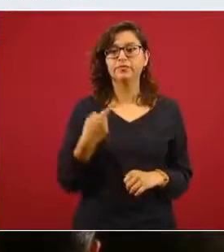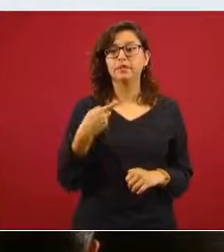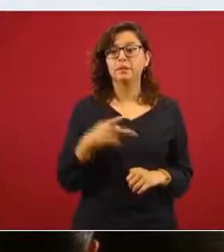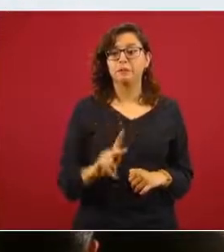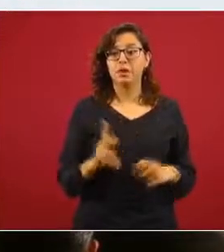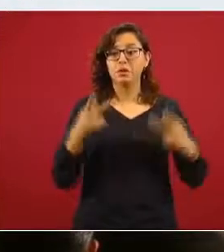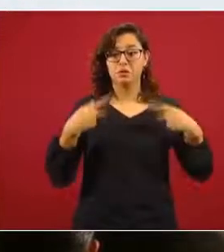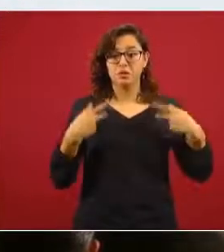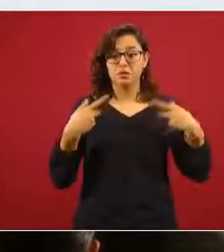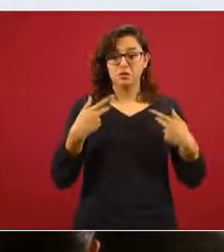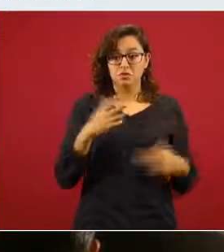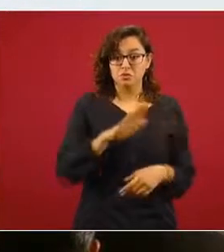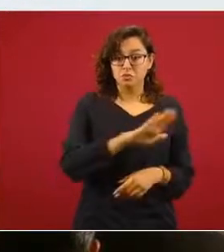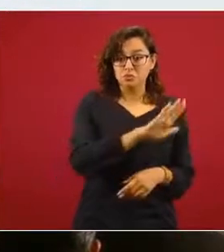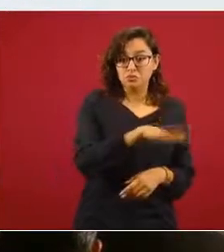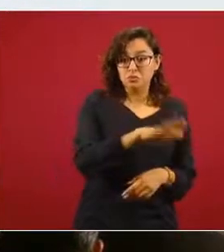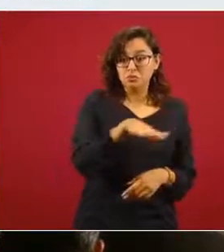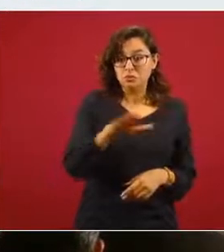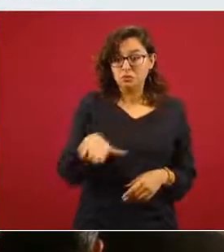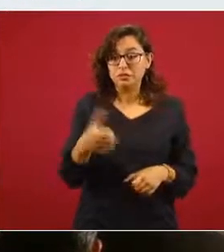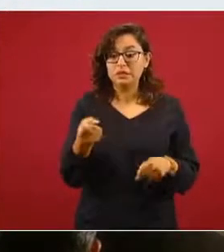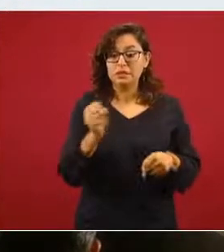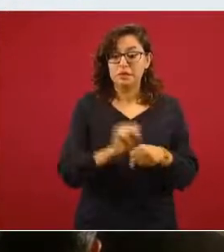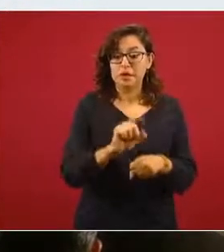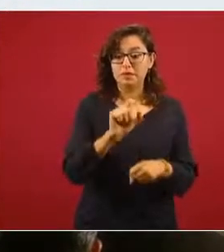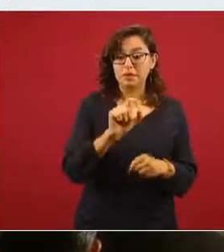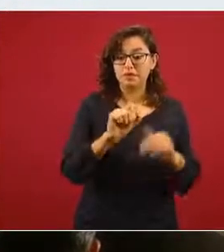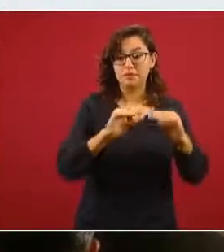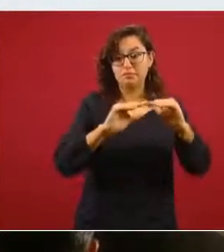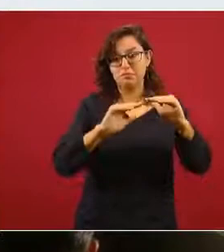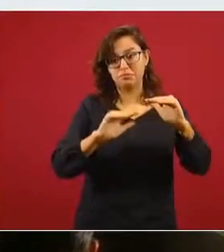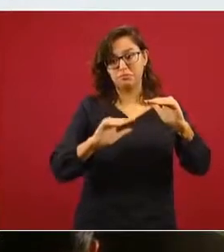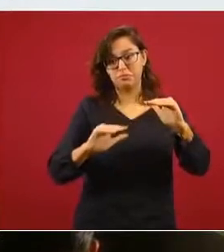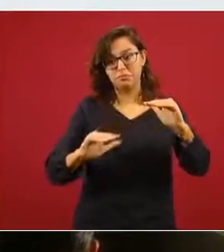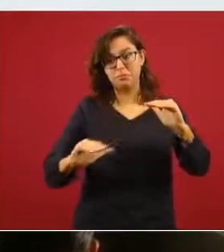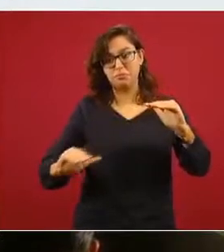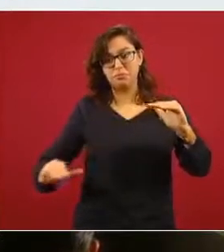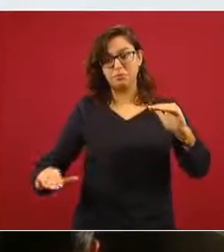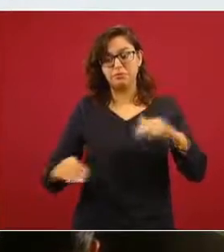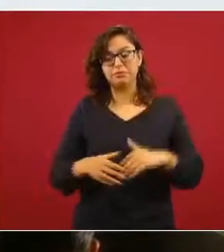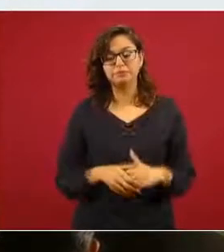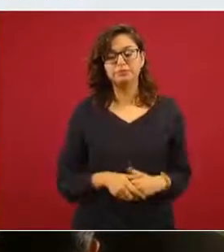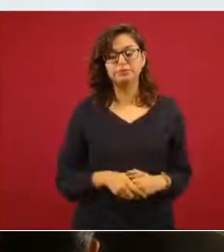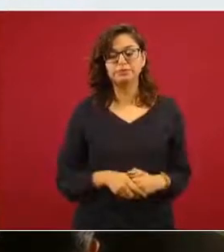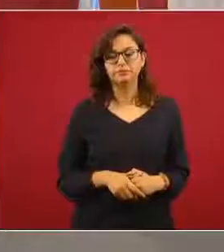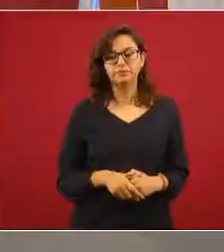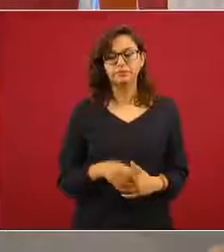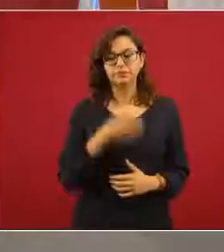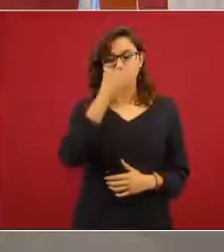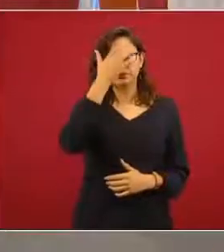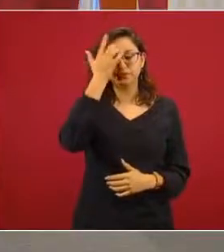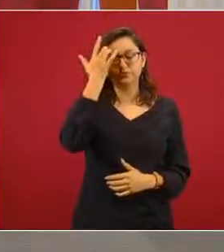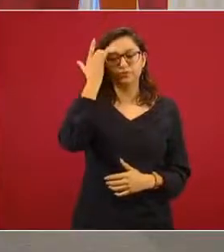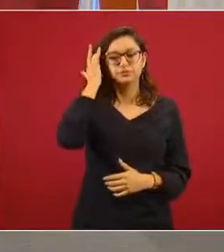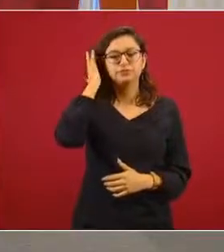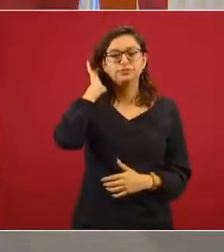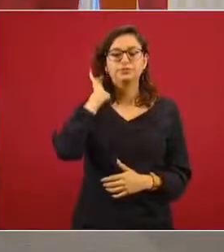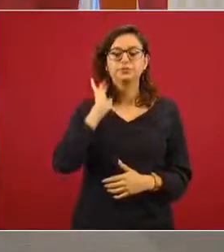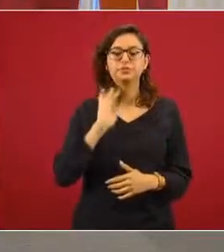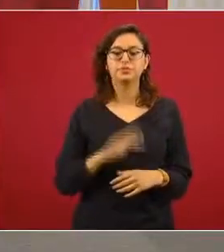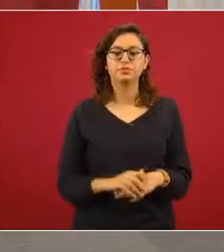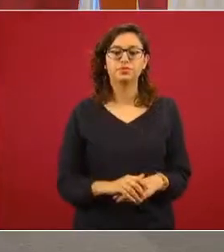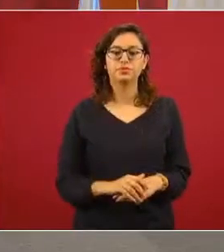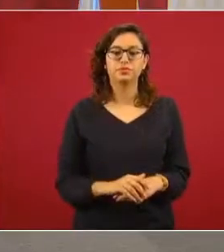mortalidad ha ido disminuyendo desde la semana 20 hasta la semana 35. La siguiente. La